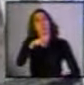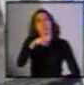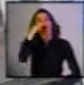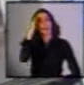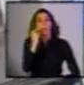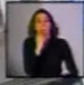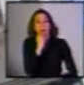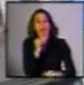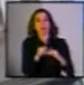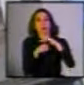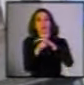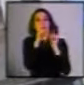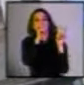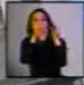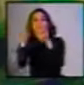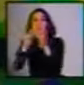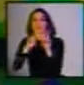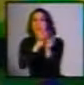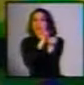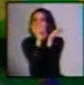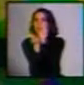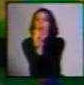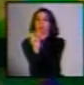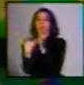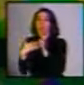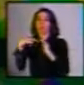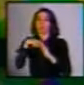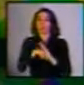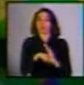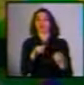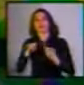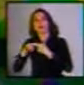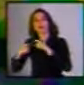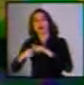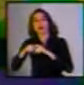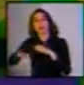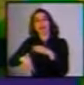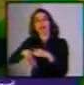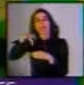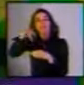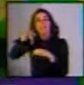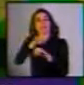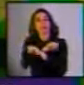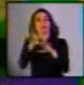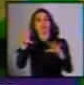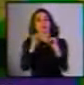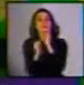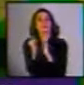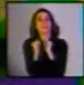maquillaje profundo. Polémica generó una rifa que a través de las redes sociales sortea una nana.